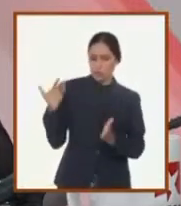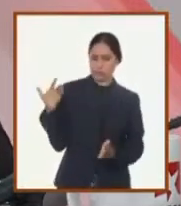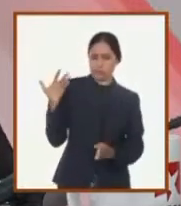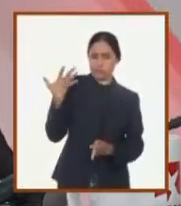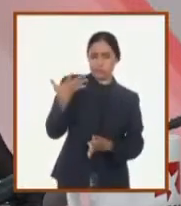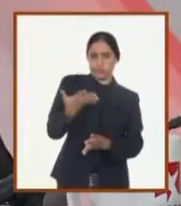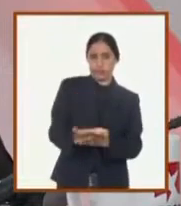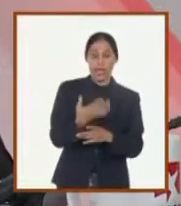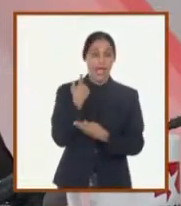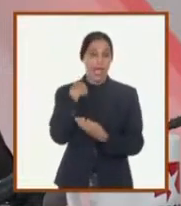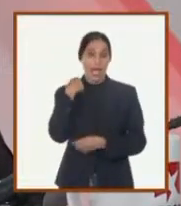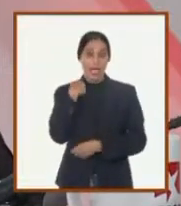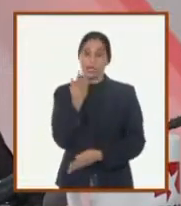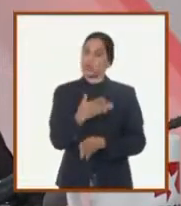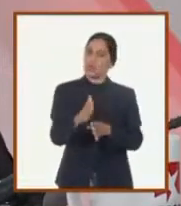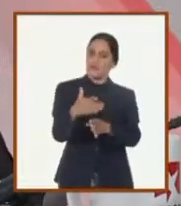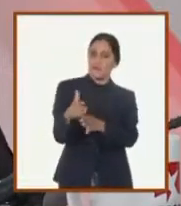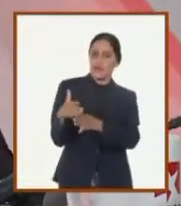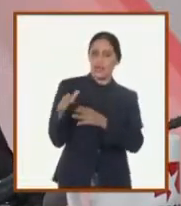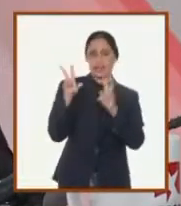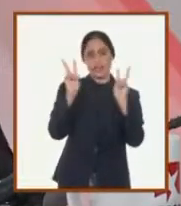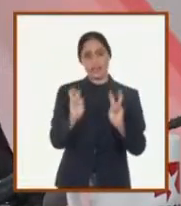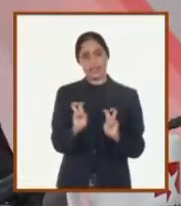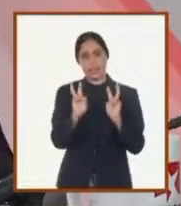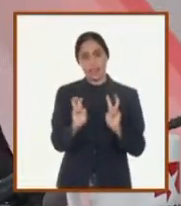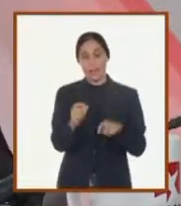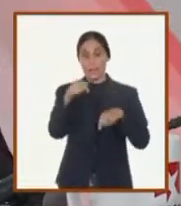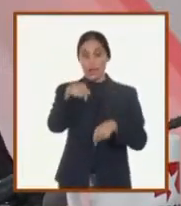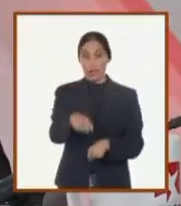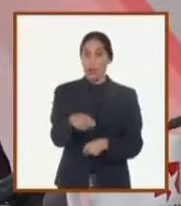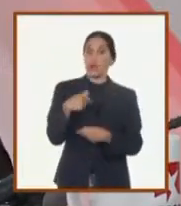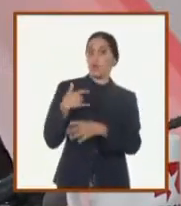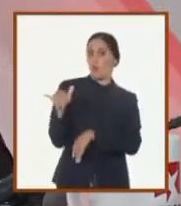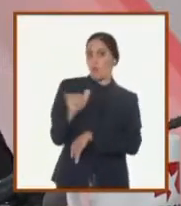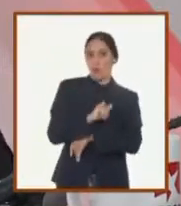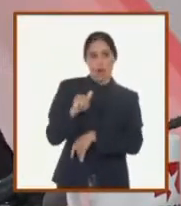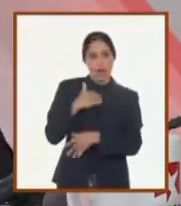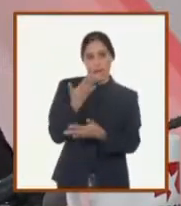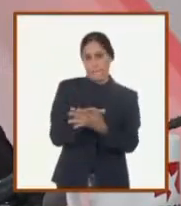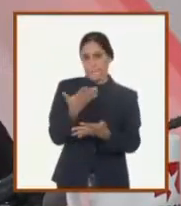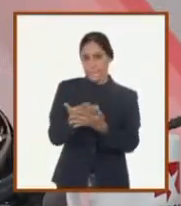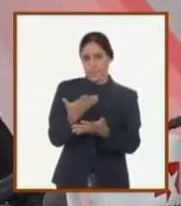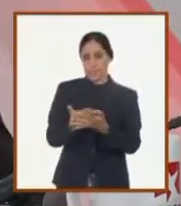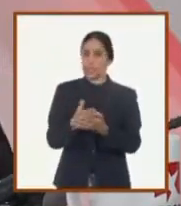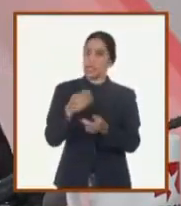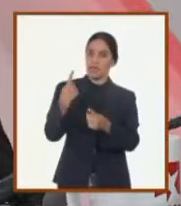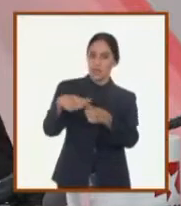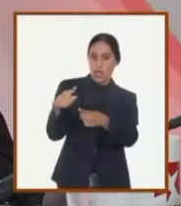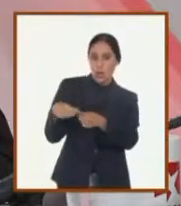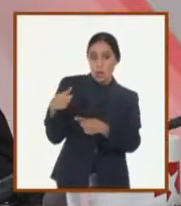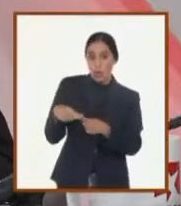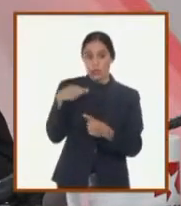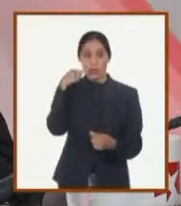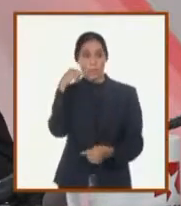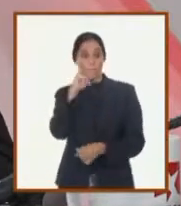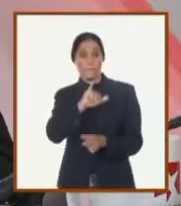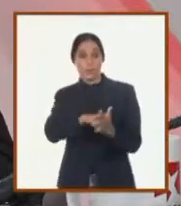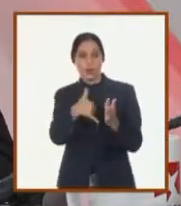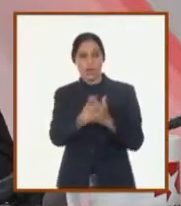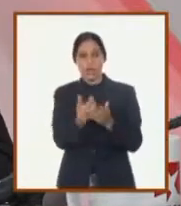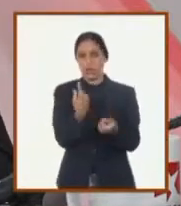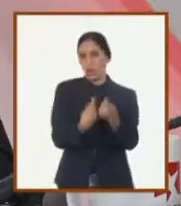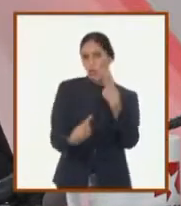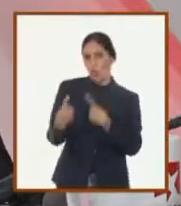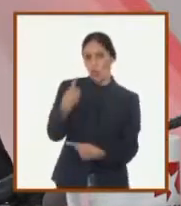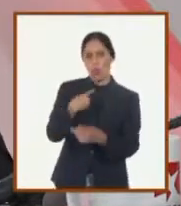las investigaciones de los fondos de también el trabajo editorial de esta oficina de los retos y de las proyecciones estaremos hablando